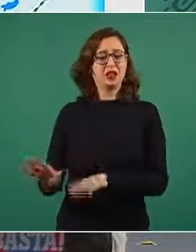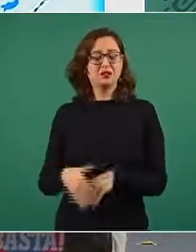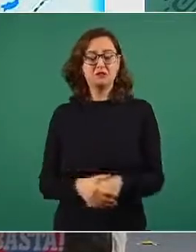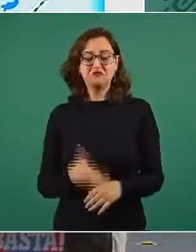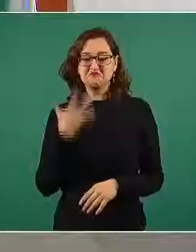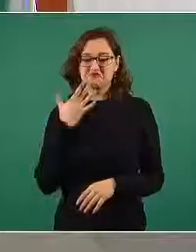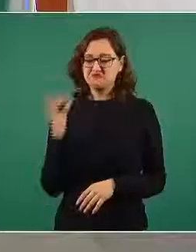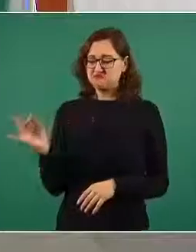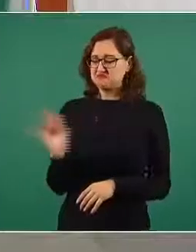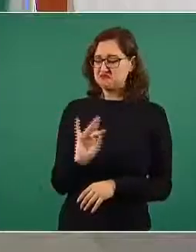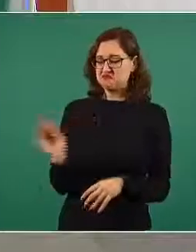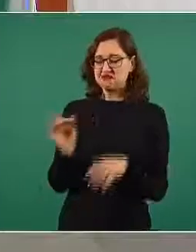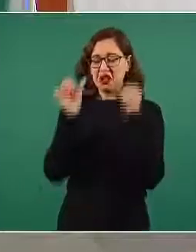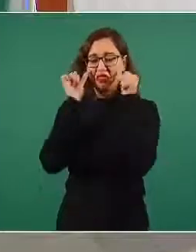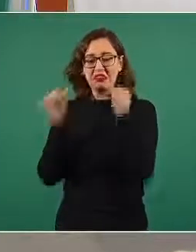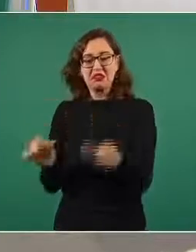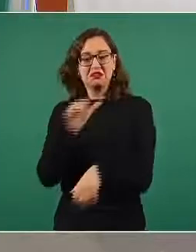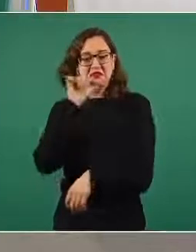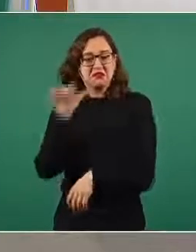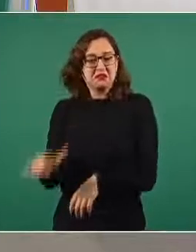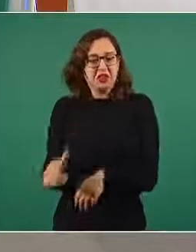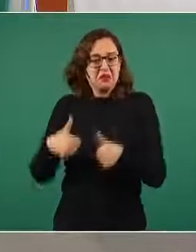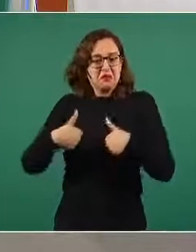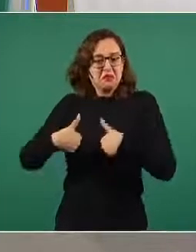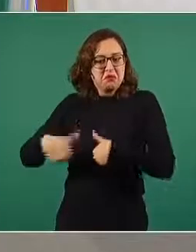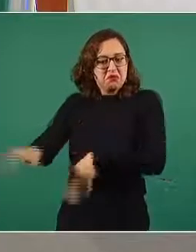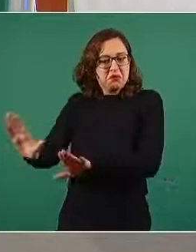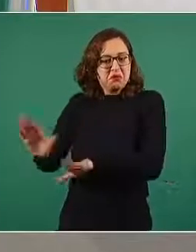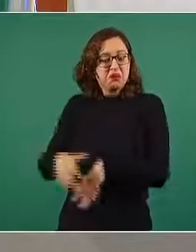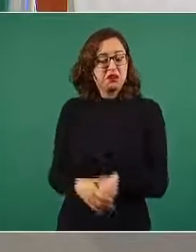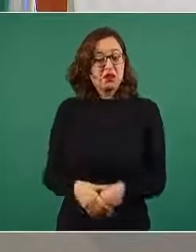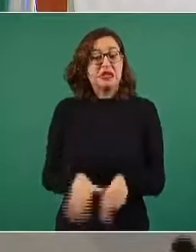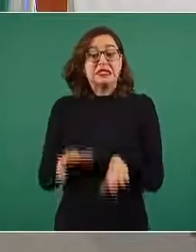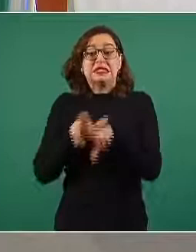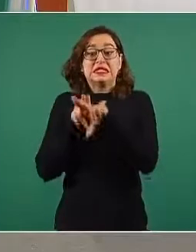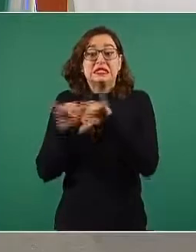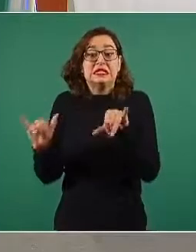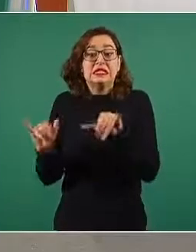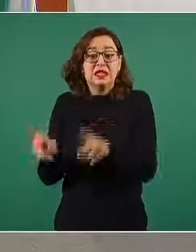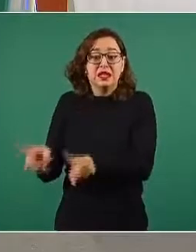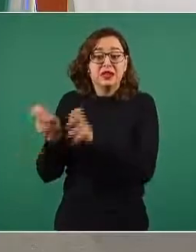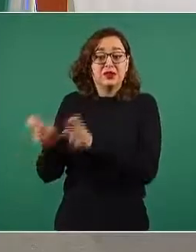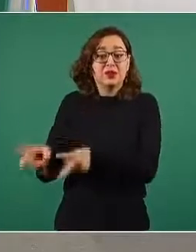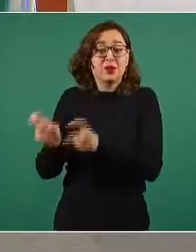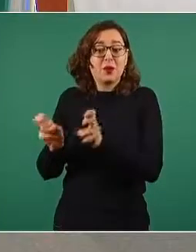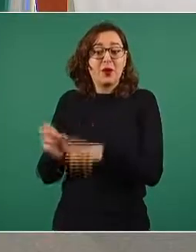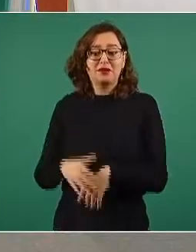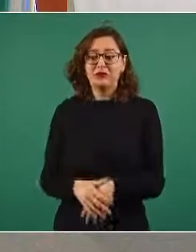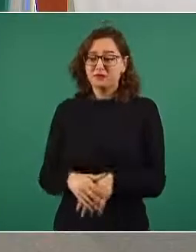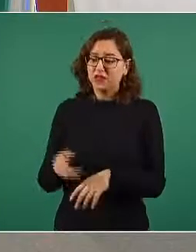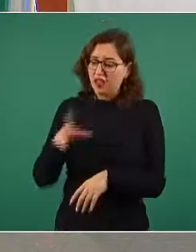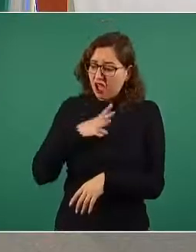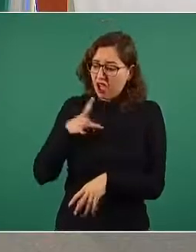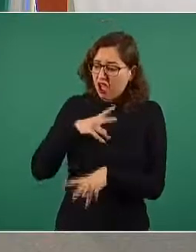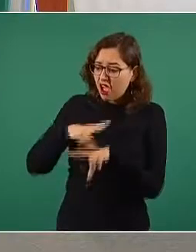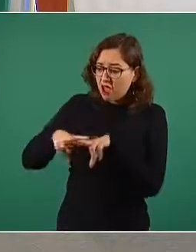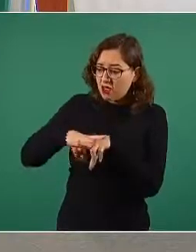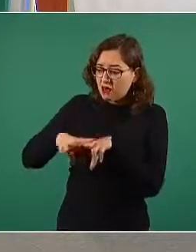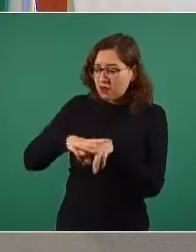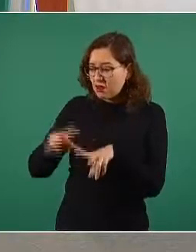importaba. Por eso dejaron sin privatizar las vías del